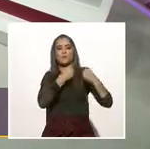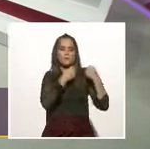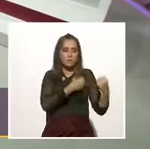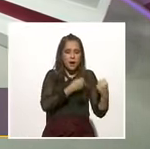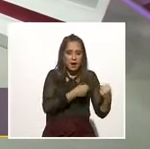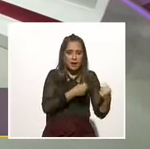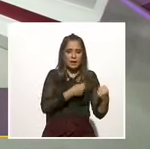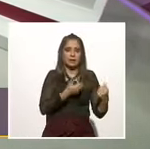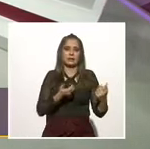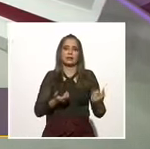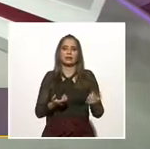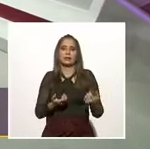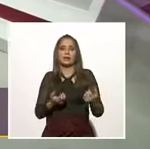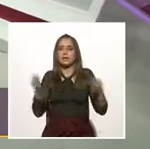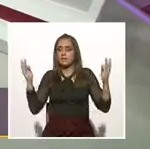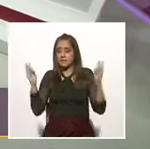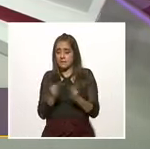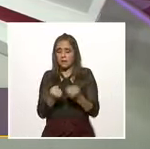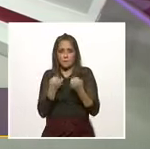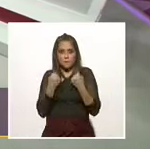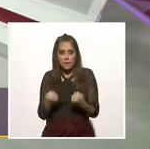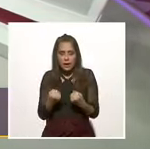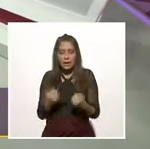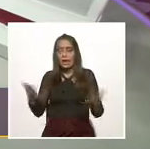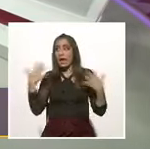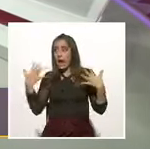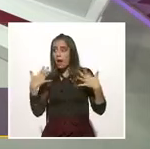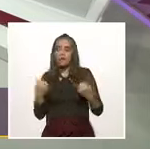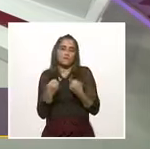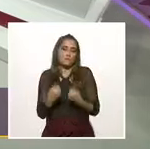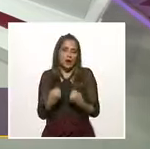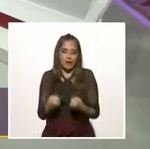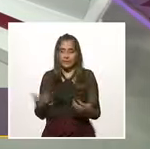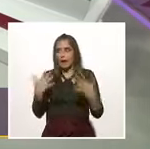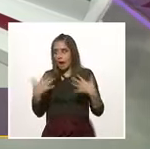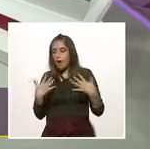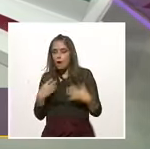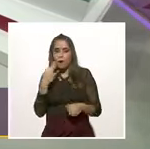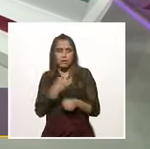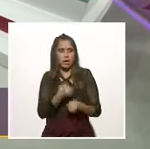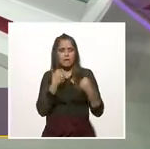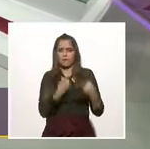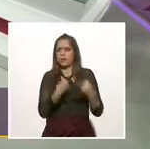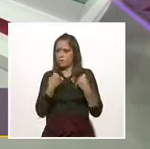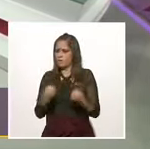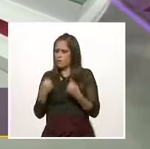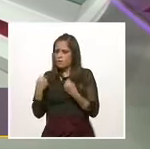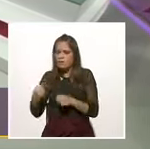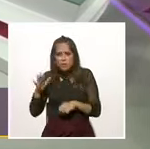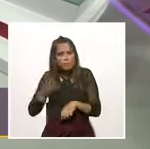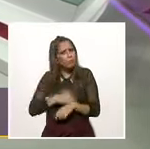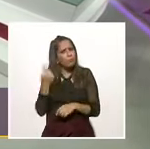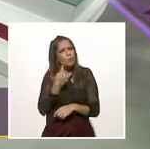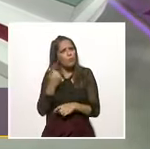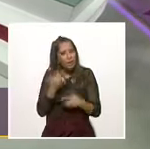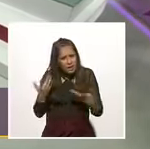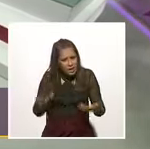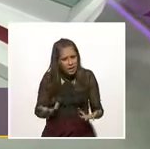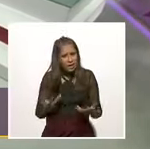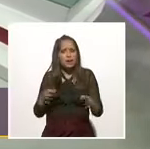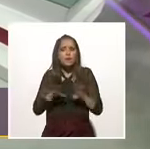fuerte. Si hace frío, es mucho frío. Si hace calor, es muchísimo calor. O sea, ¿qué está pasando y cómo podemos